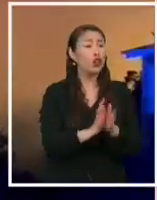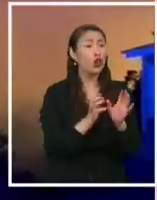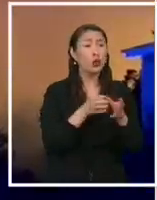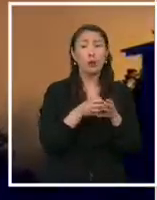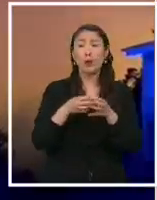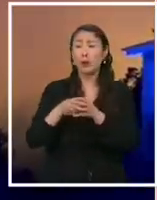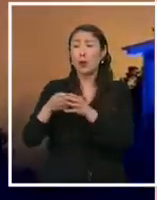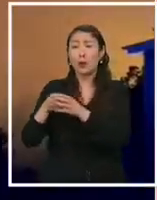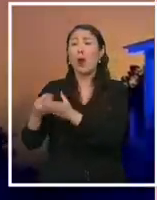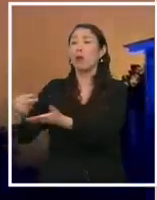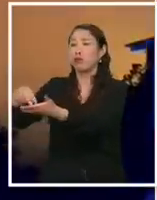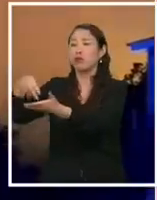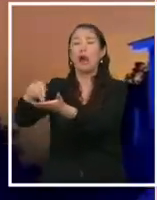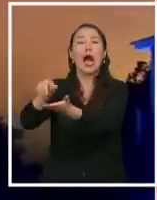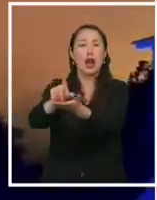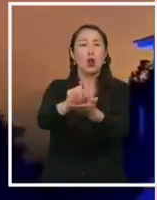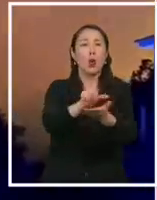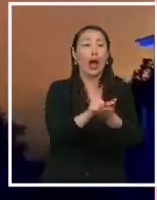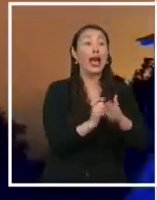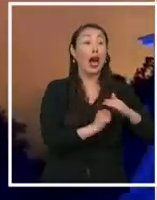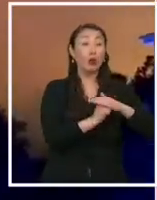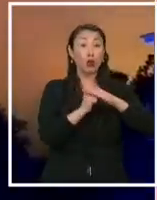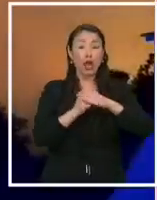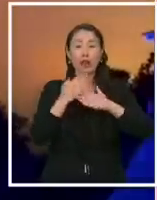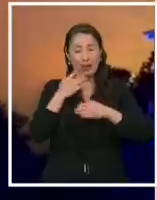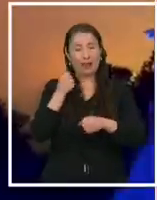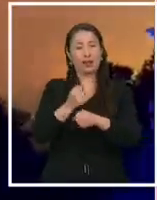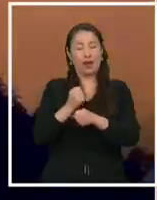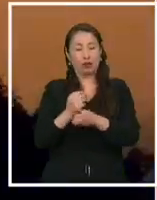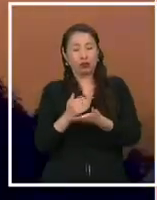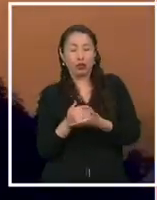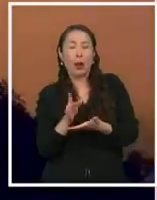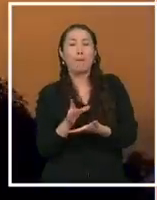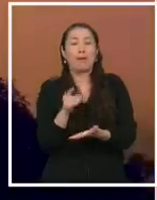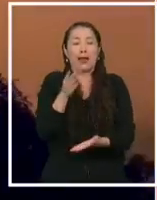las autoridades ya están tomando las decisiones